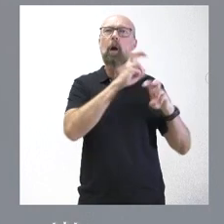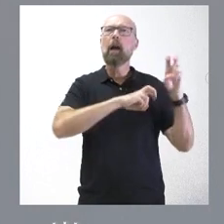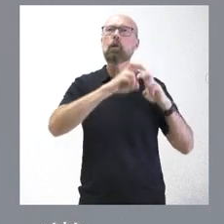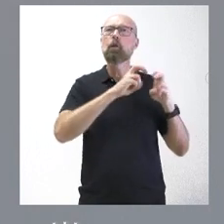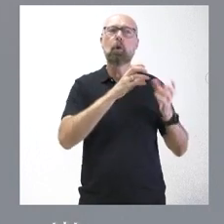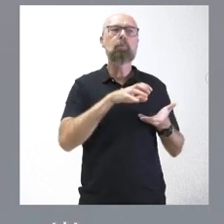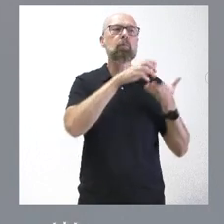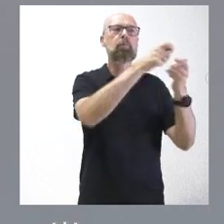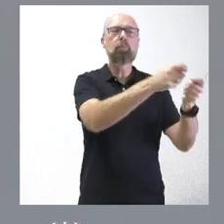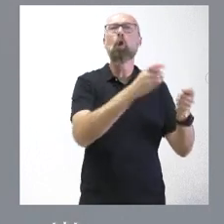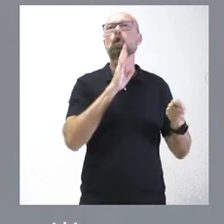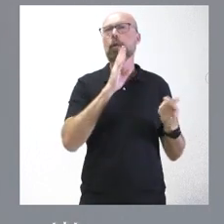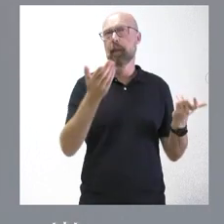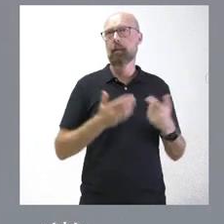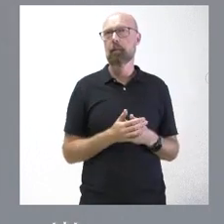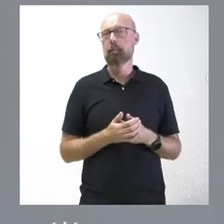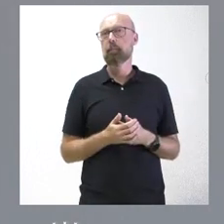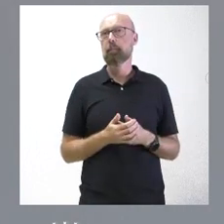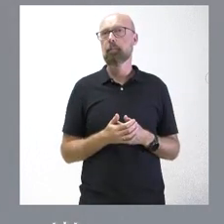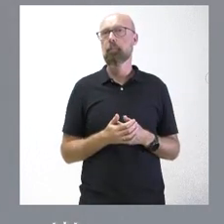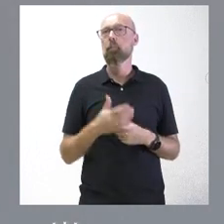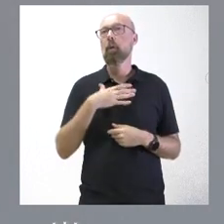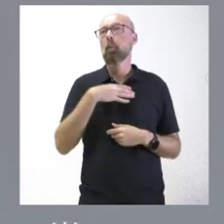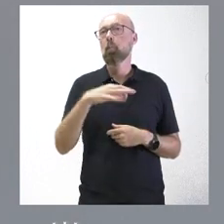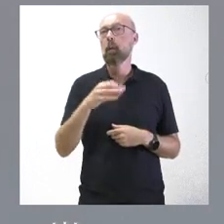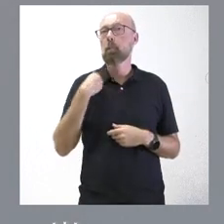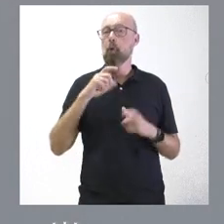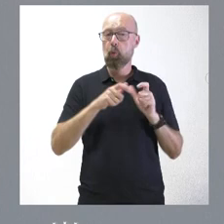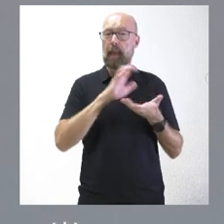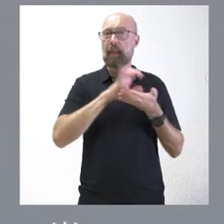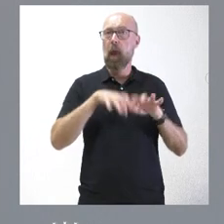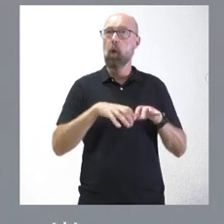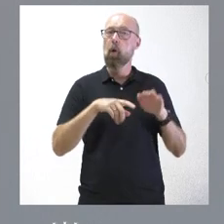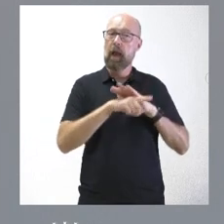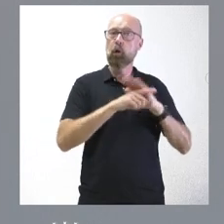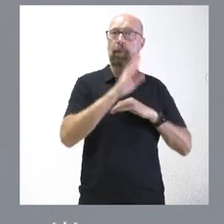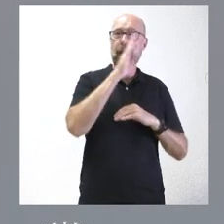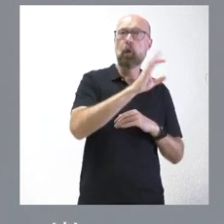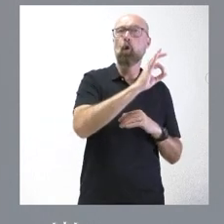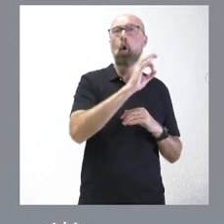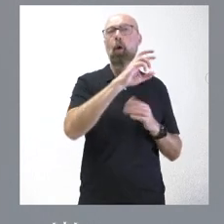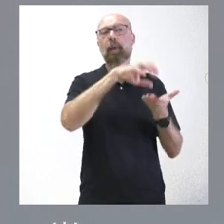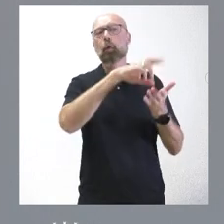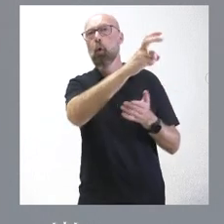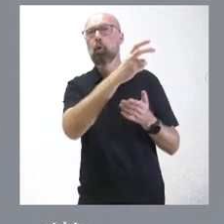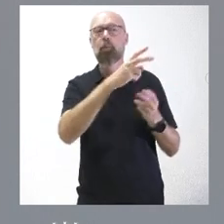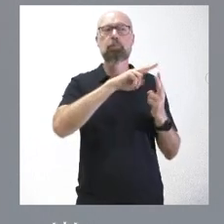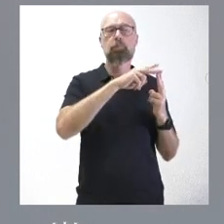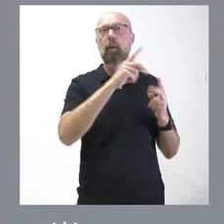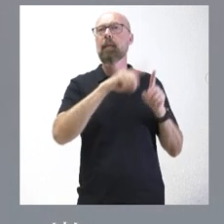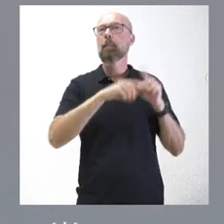entidad que corresponda que no se descarta que pudiera ser incluso la propia junta de Castilla y león si fuera con carácter de urgencia